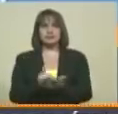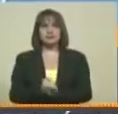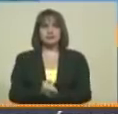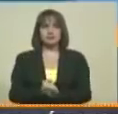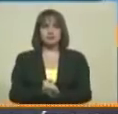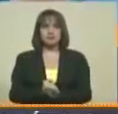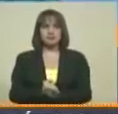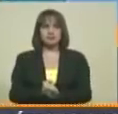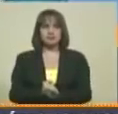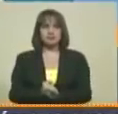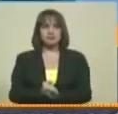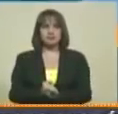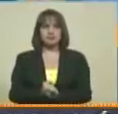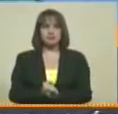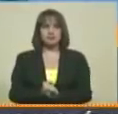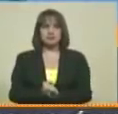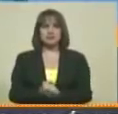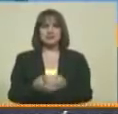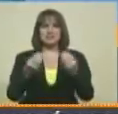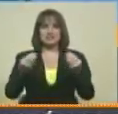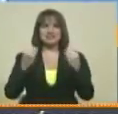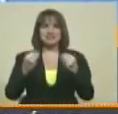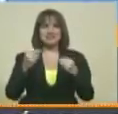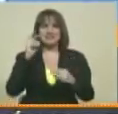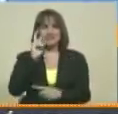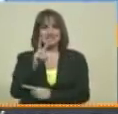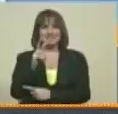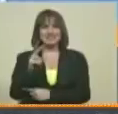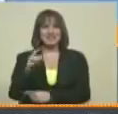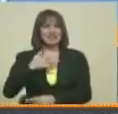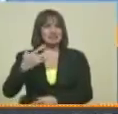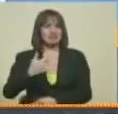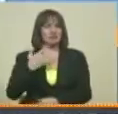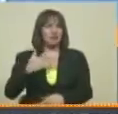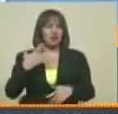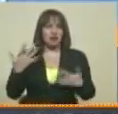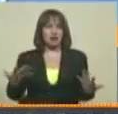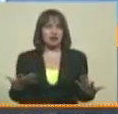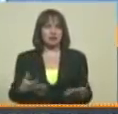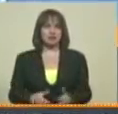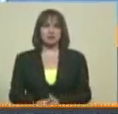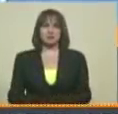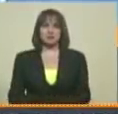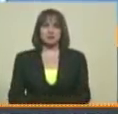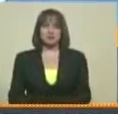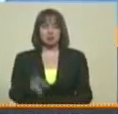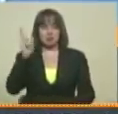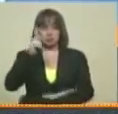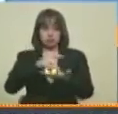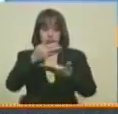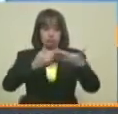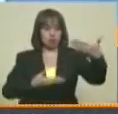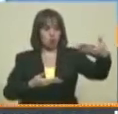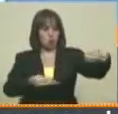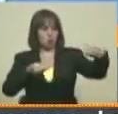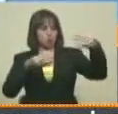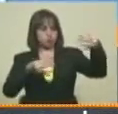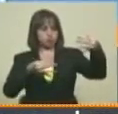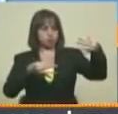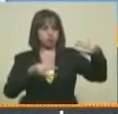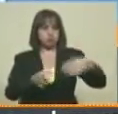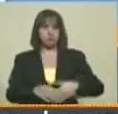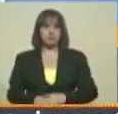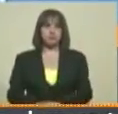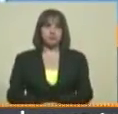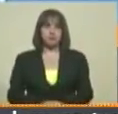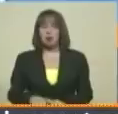con impactos nacionales, estatales, sectoriales. Aquí está una agenda.